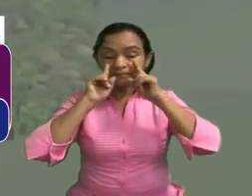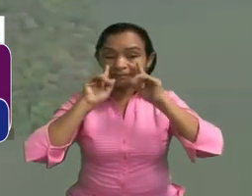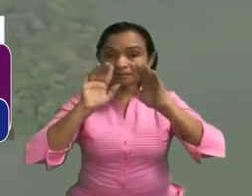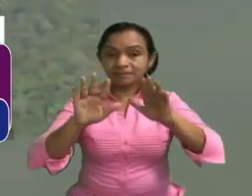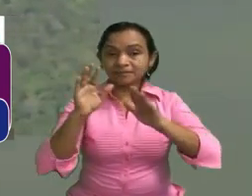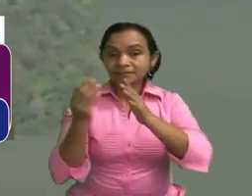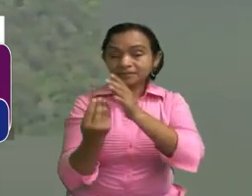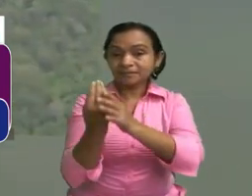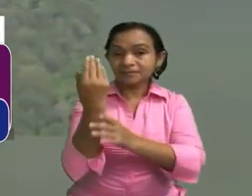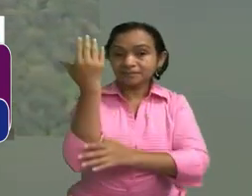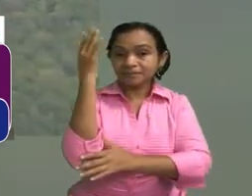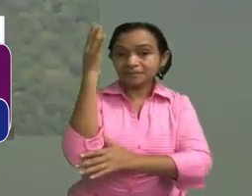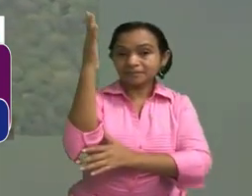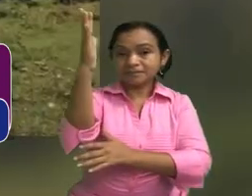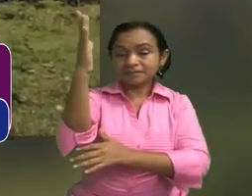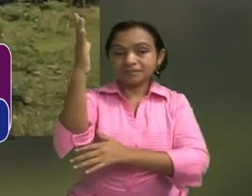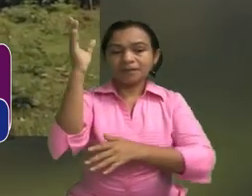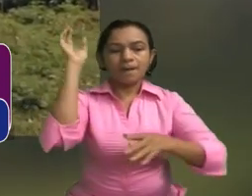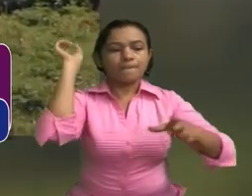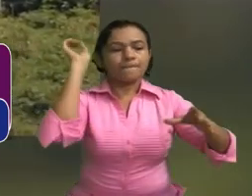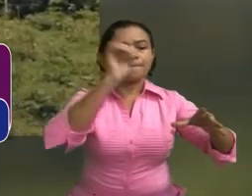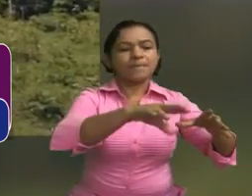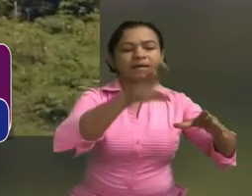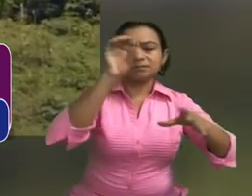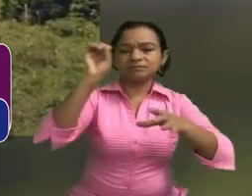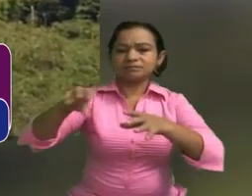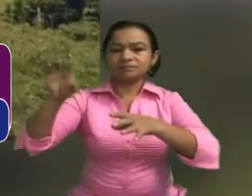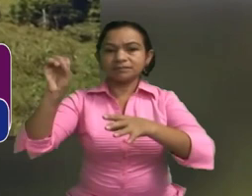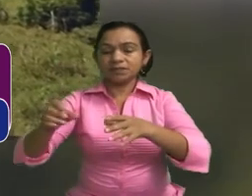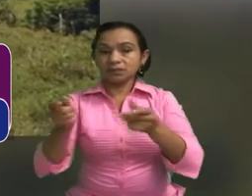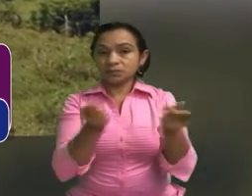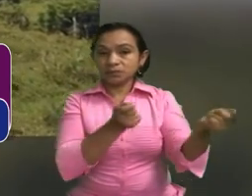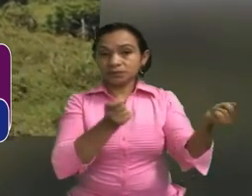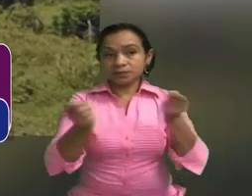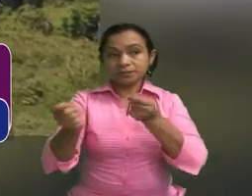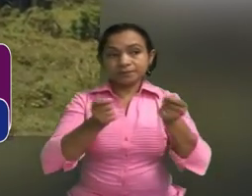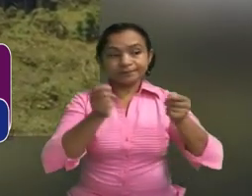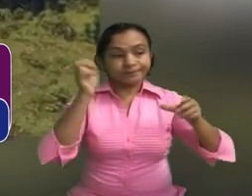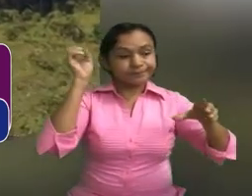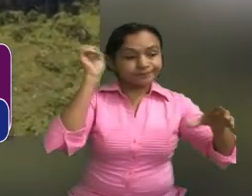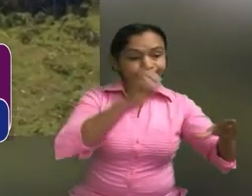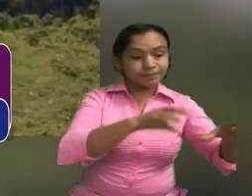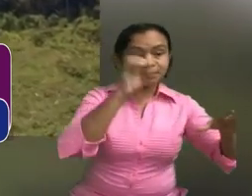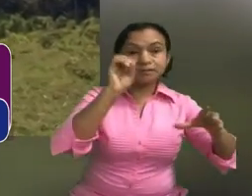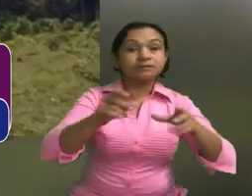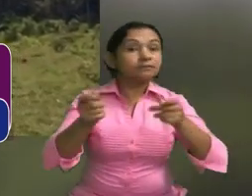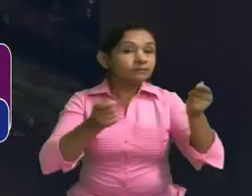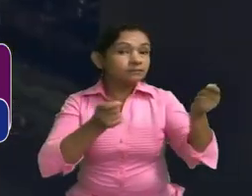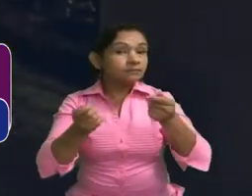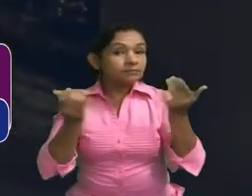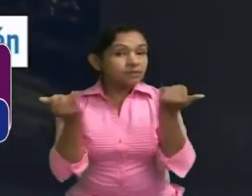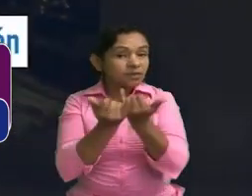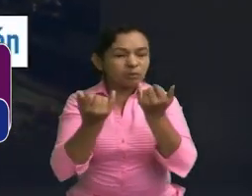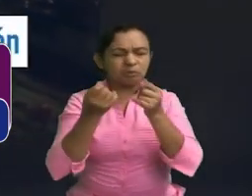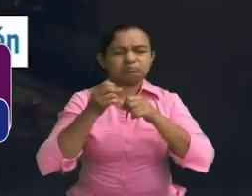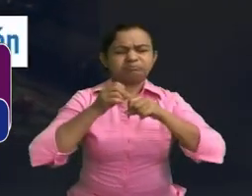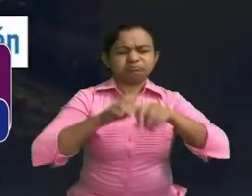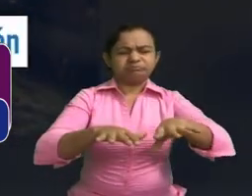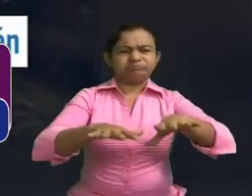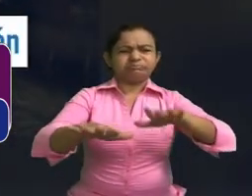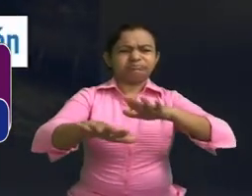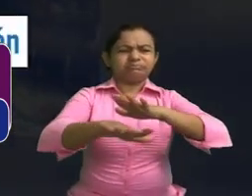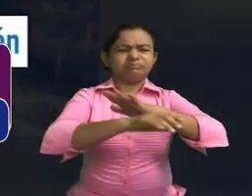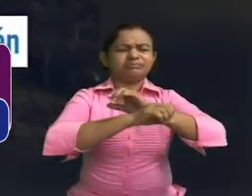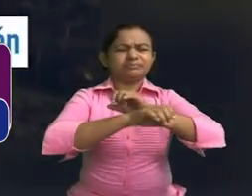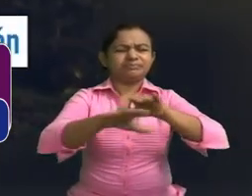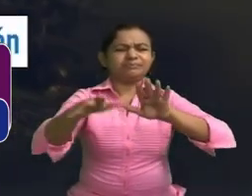plantas, igual el manejo de los desechos, porque igual si no manejamos bien nuestros desechos o nuestras basuras, igual va a haber una contaminación que no va a